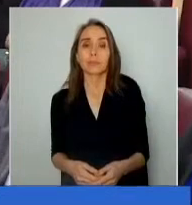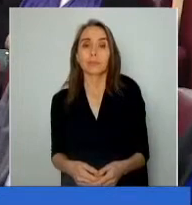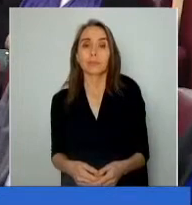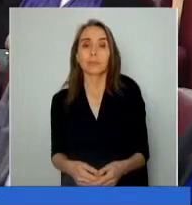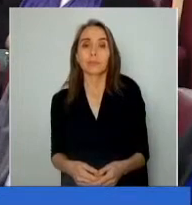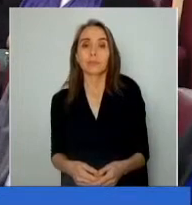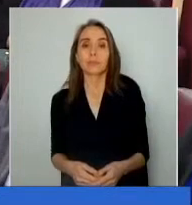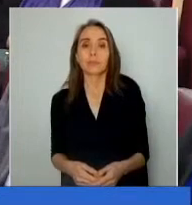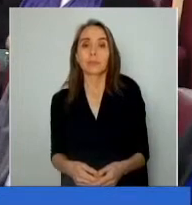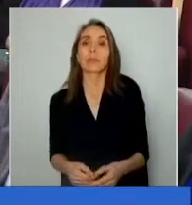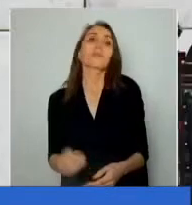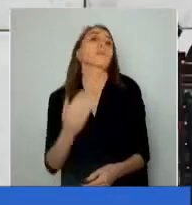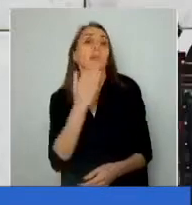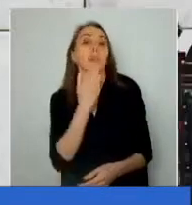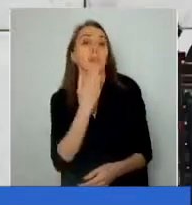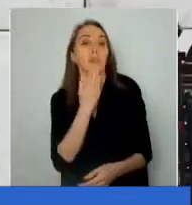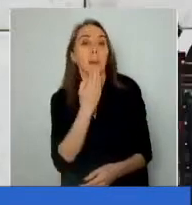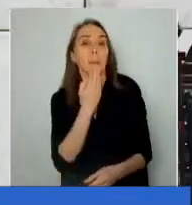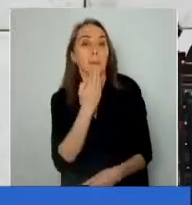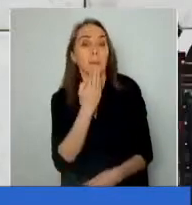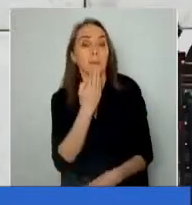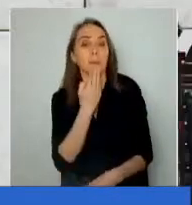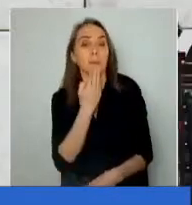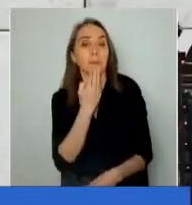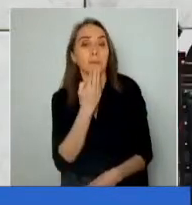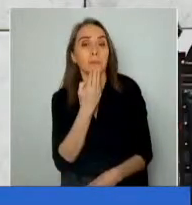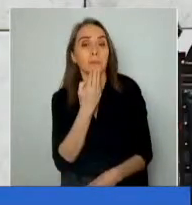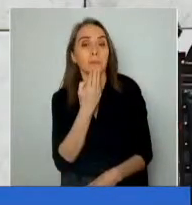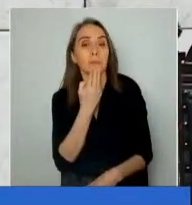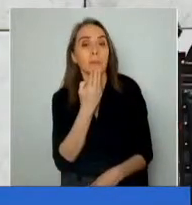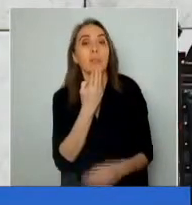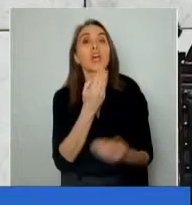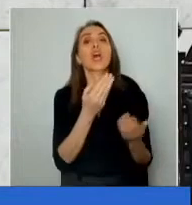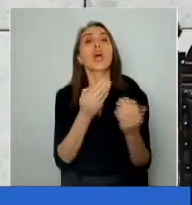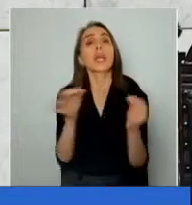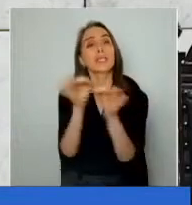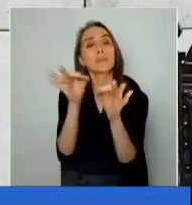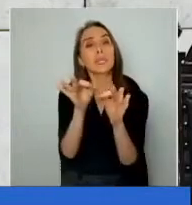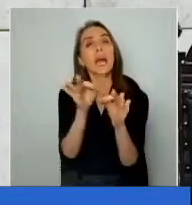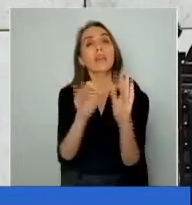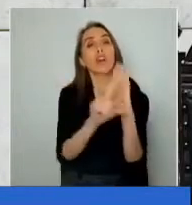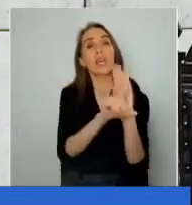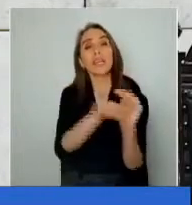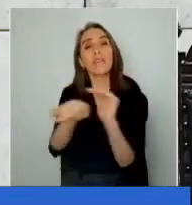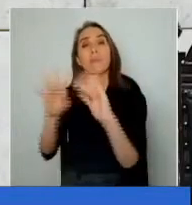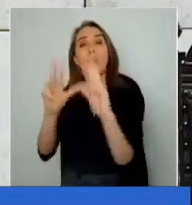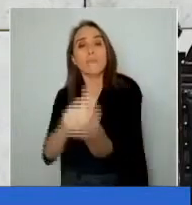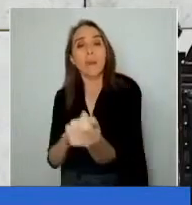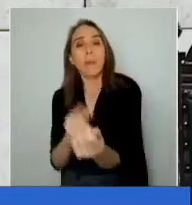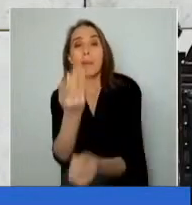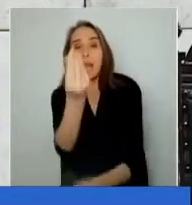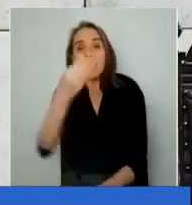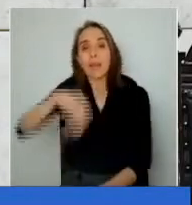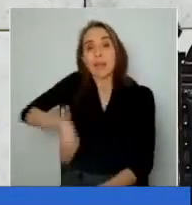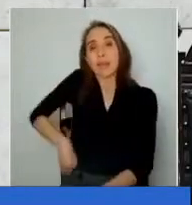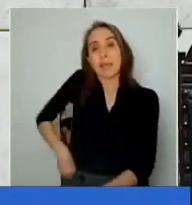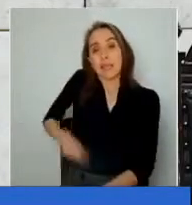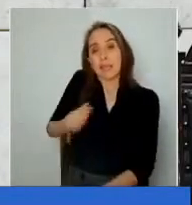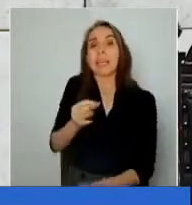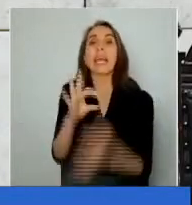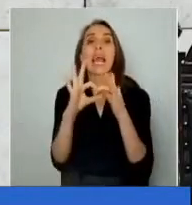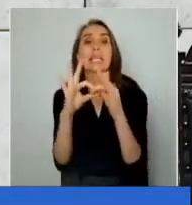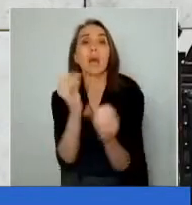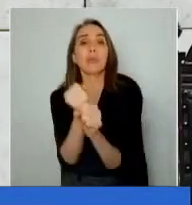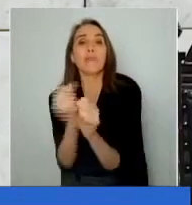también en la línea al apoyo a las familias y a sus bolsillos gracias al trabajo de la comisión de mujeres